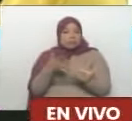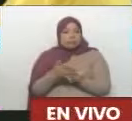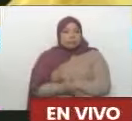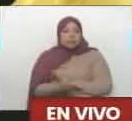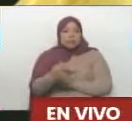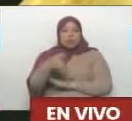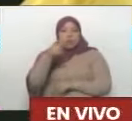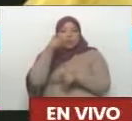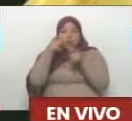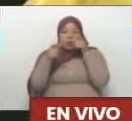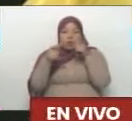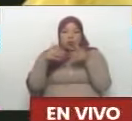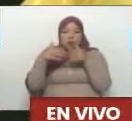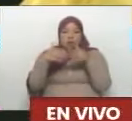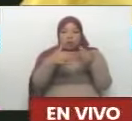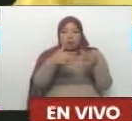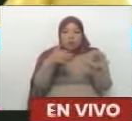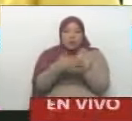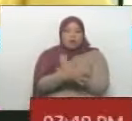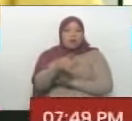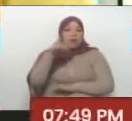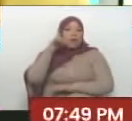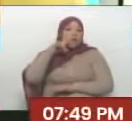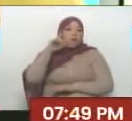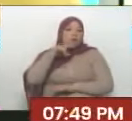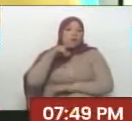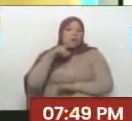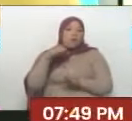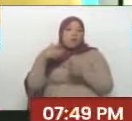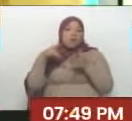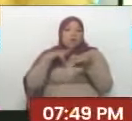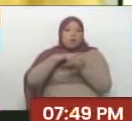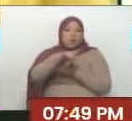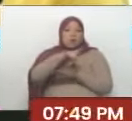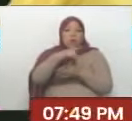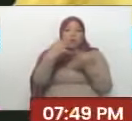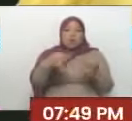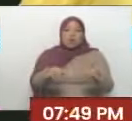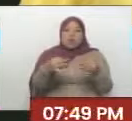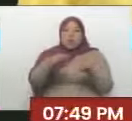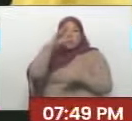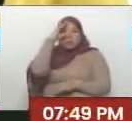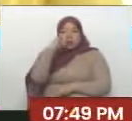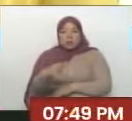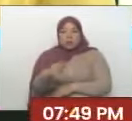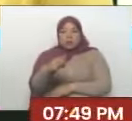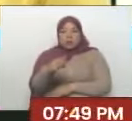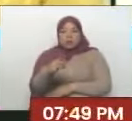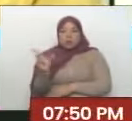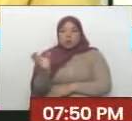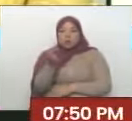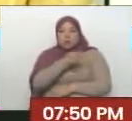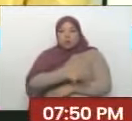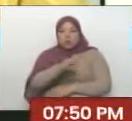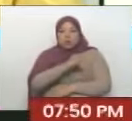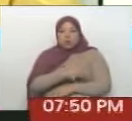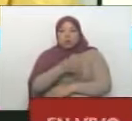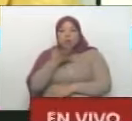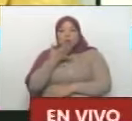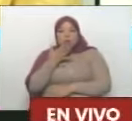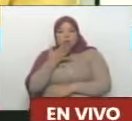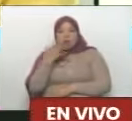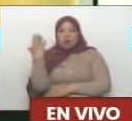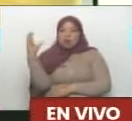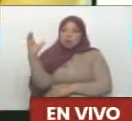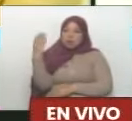la seguridad aeronáutica civil internacional. Mintieron e hicieron pasar el vuelo como un vuelo militar y no civil. Y por eso, por ejemplo,